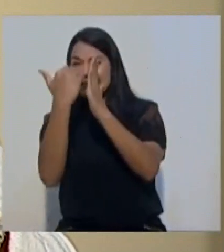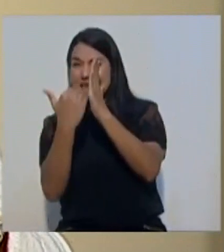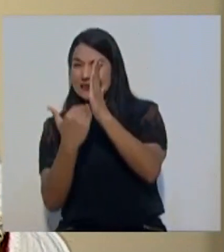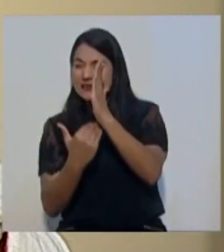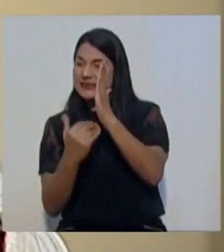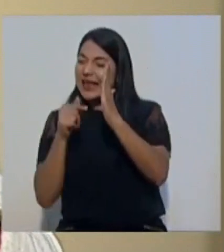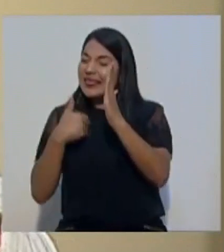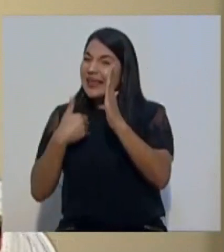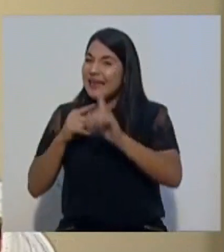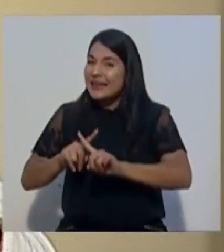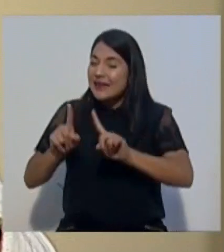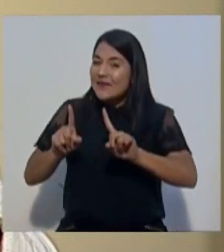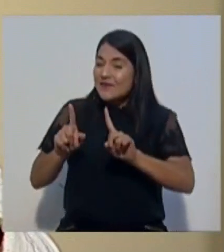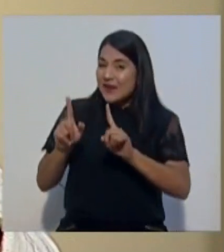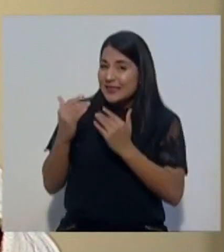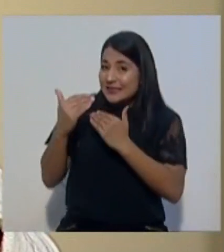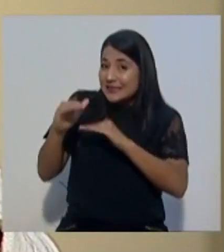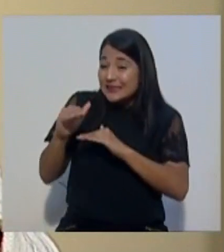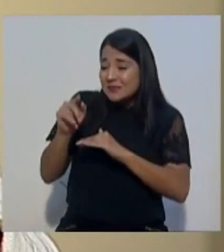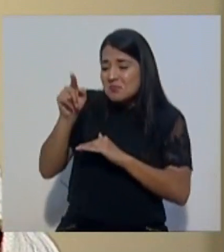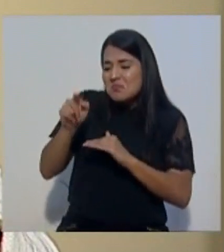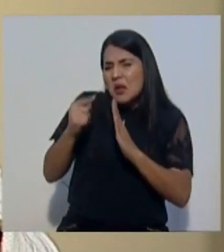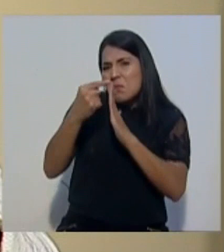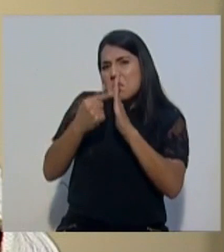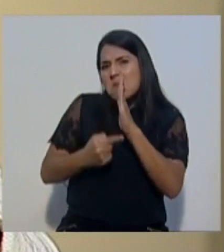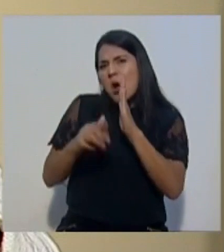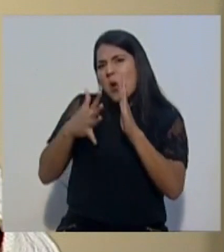digo yo, son alrededor de 50 excepciones,